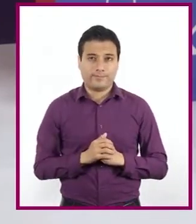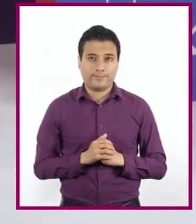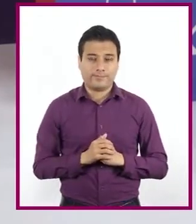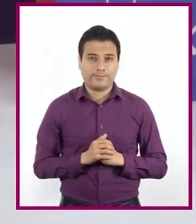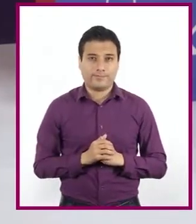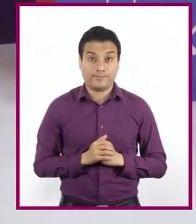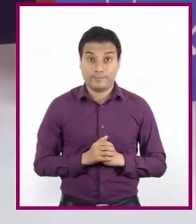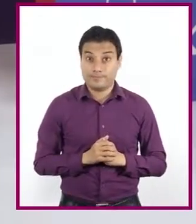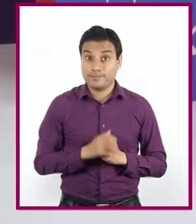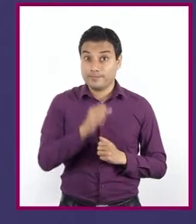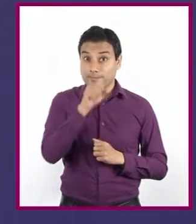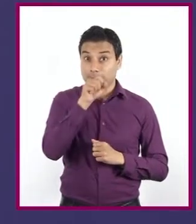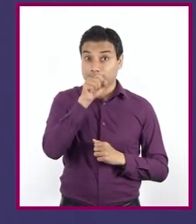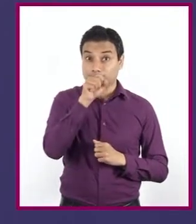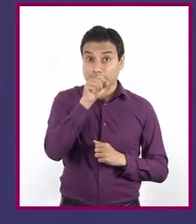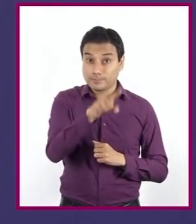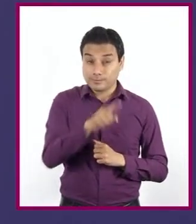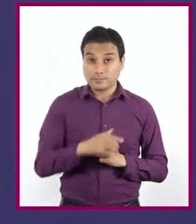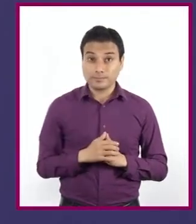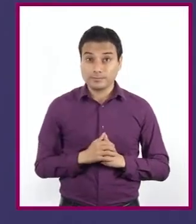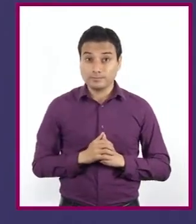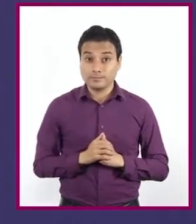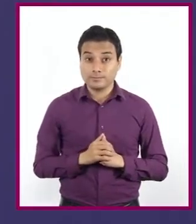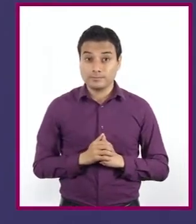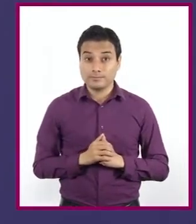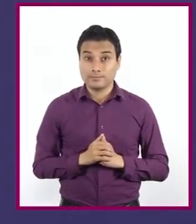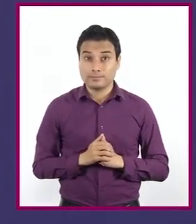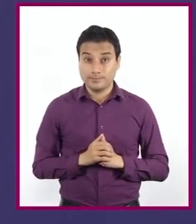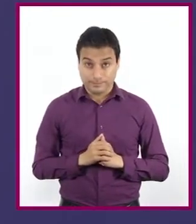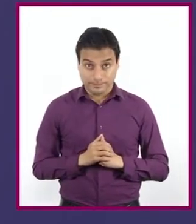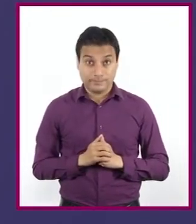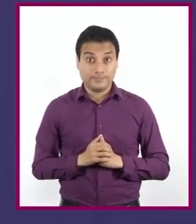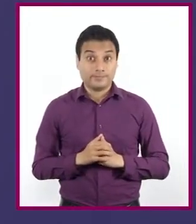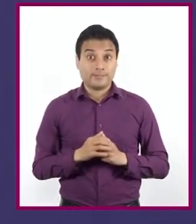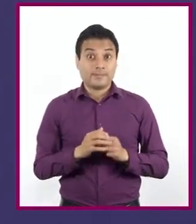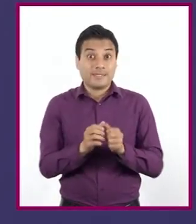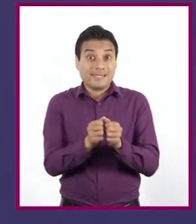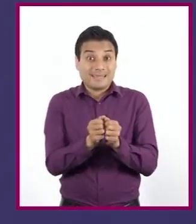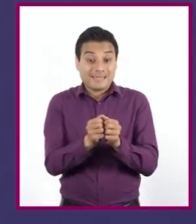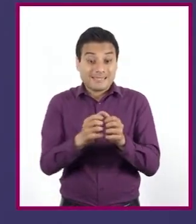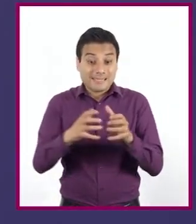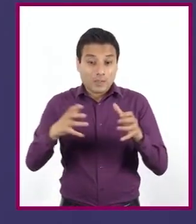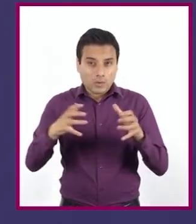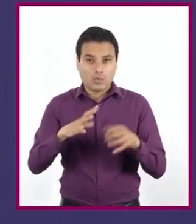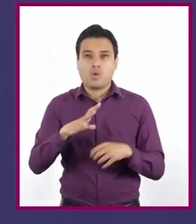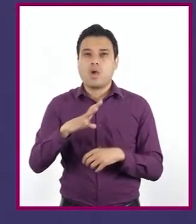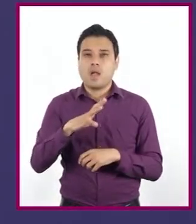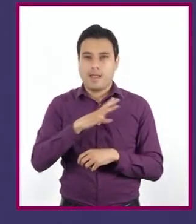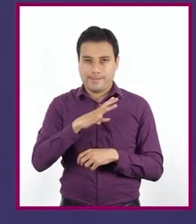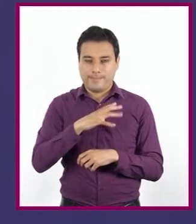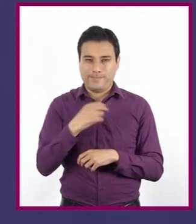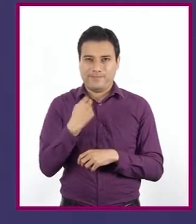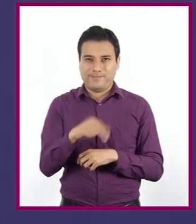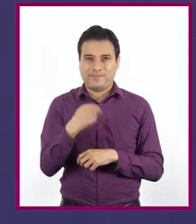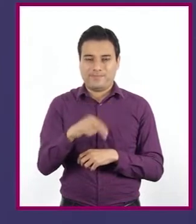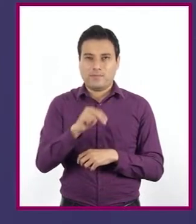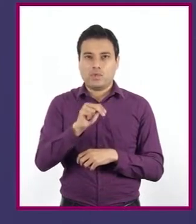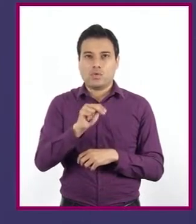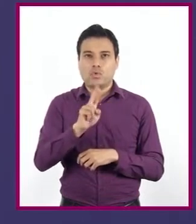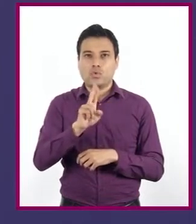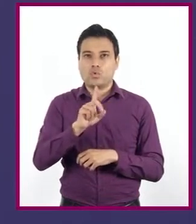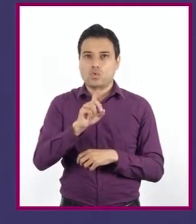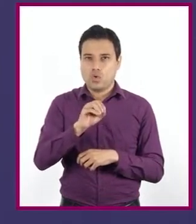Pero además, dentro del desarrollo existe el conflicto también llamado nudo y el